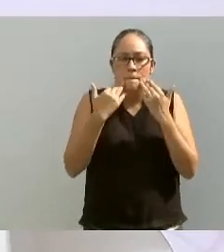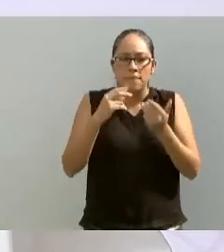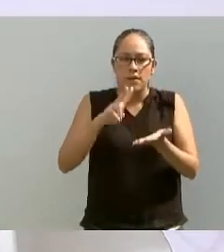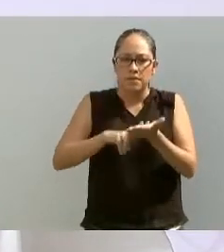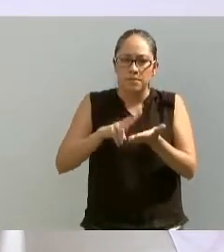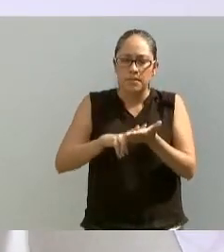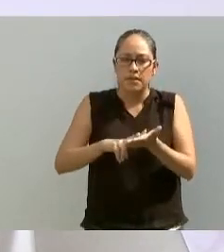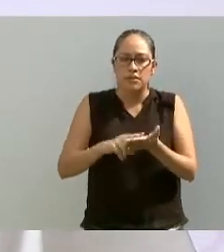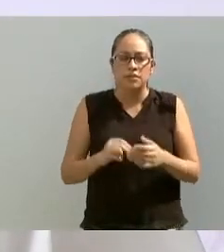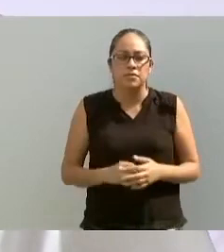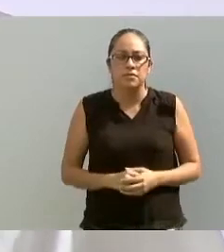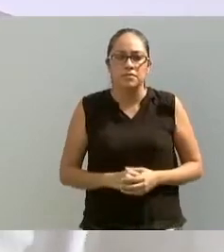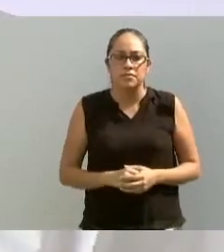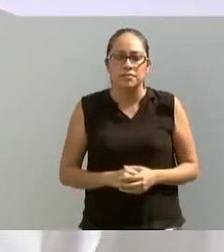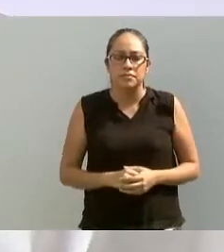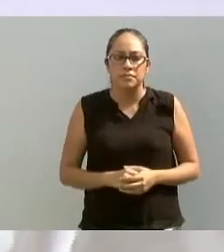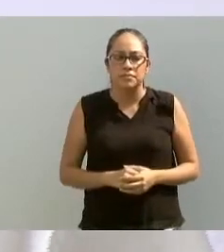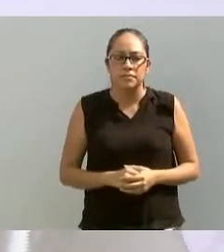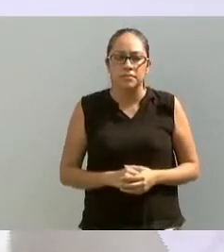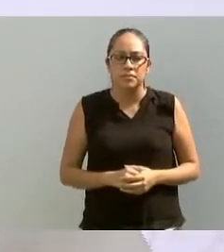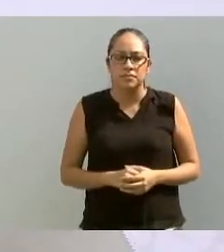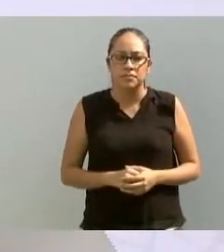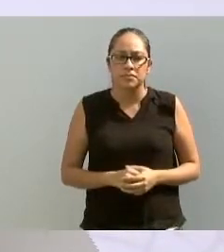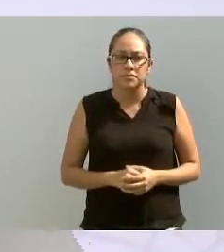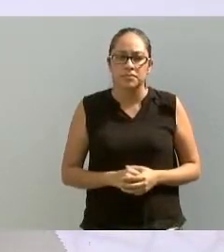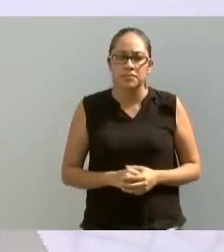Si los seres humanos